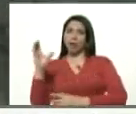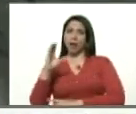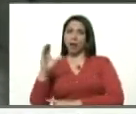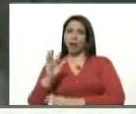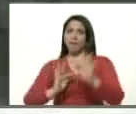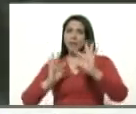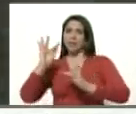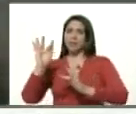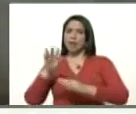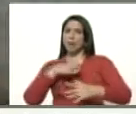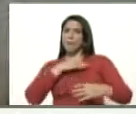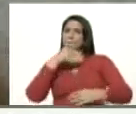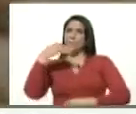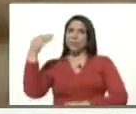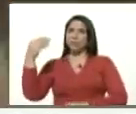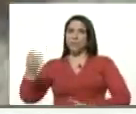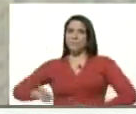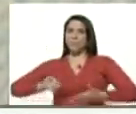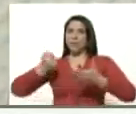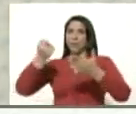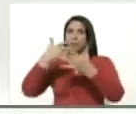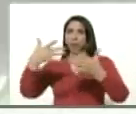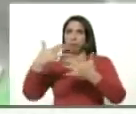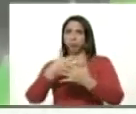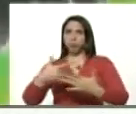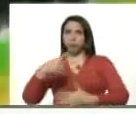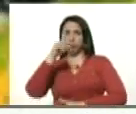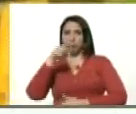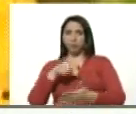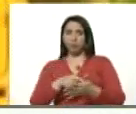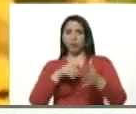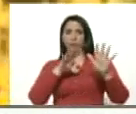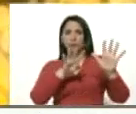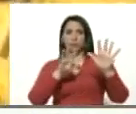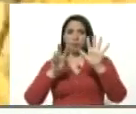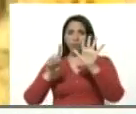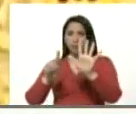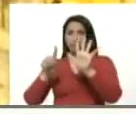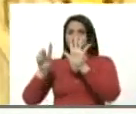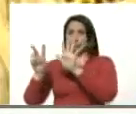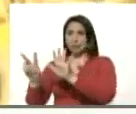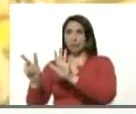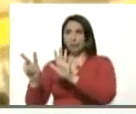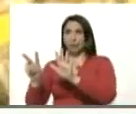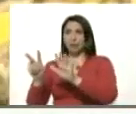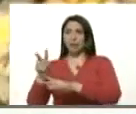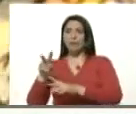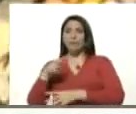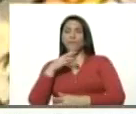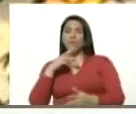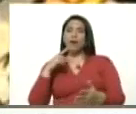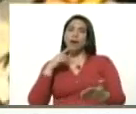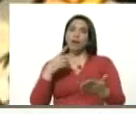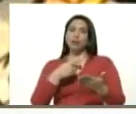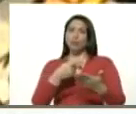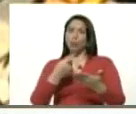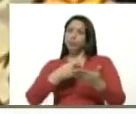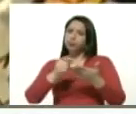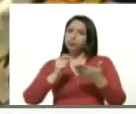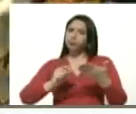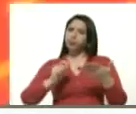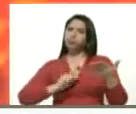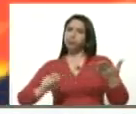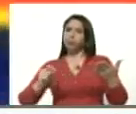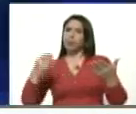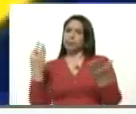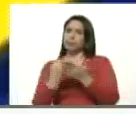Espiritual, Premio Municipal de Ensayo en 1967. Los versos de Aquiles los acompañan